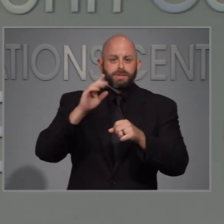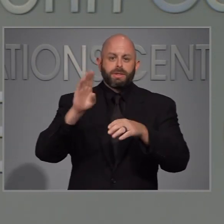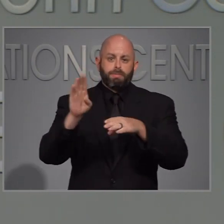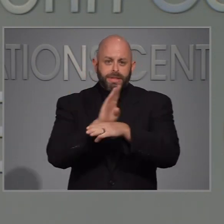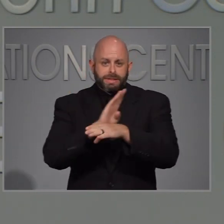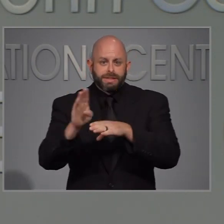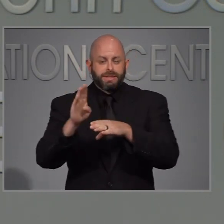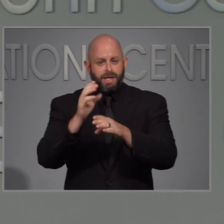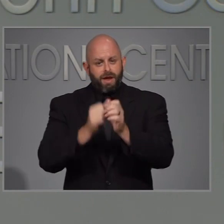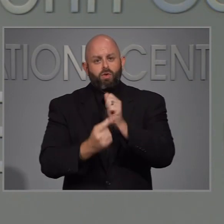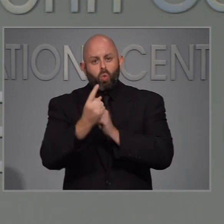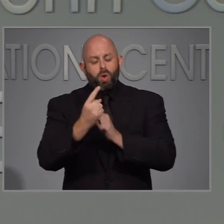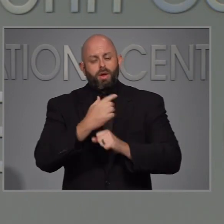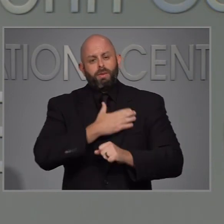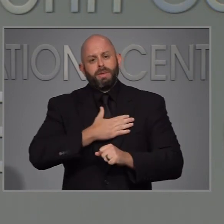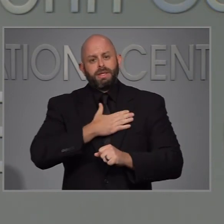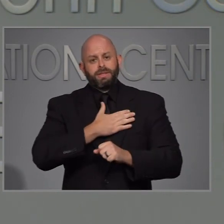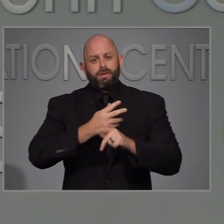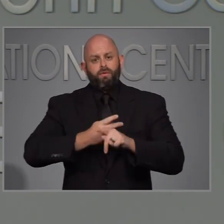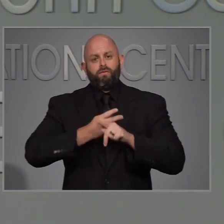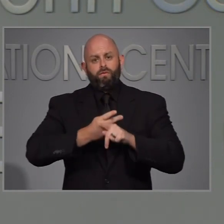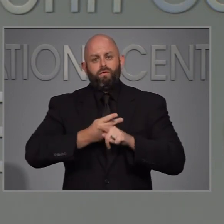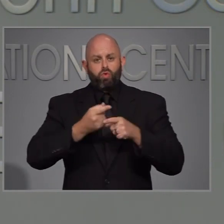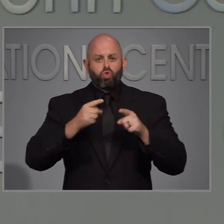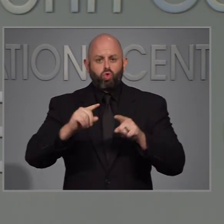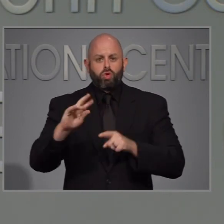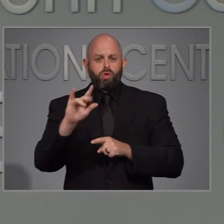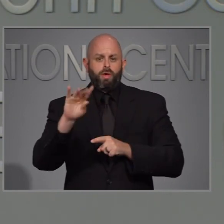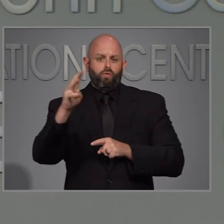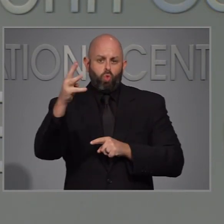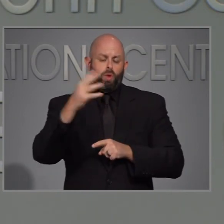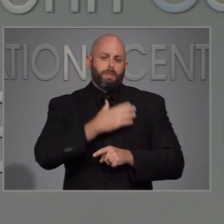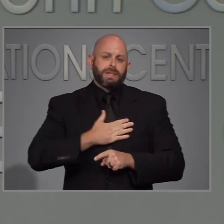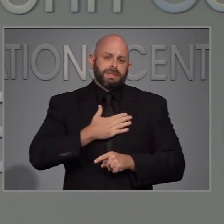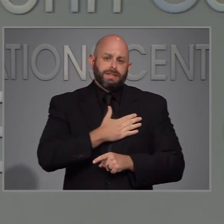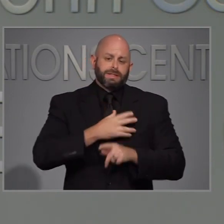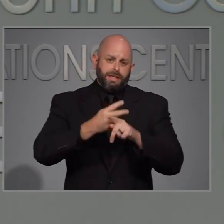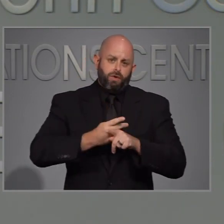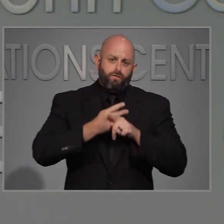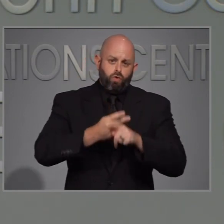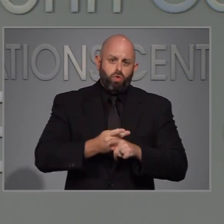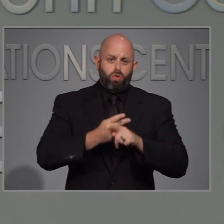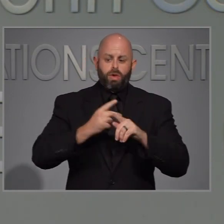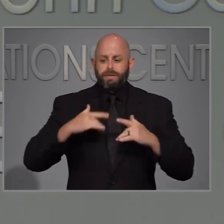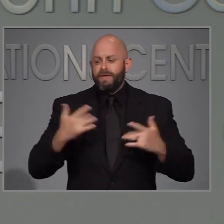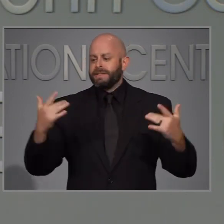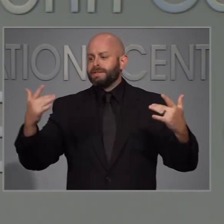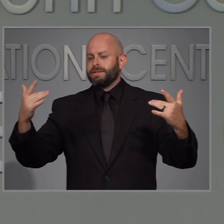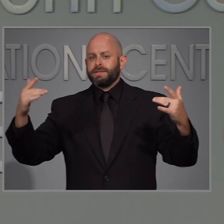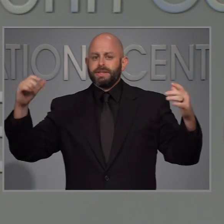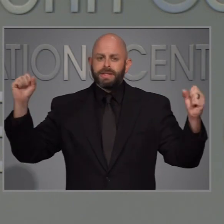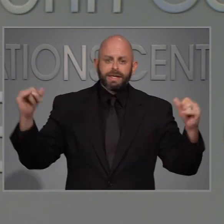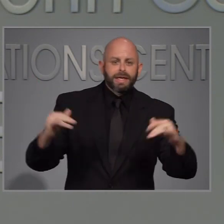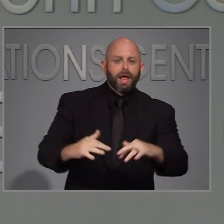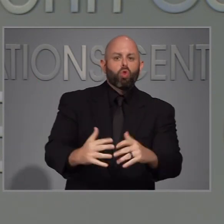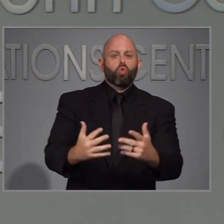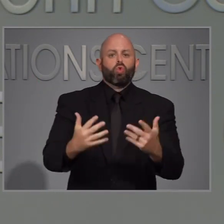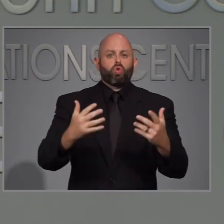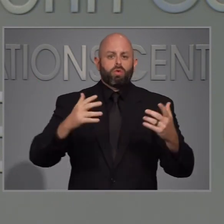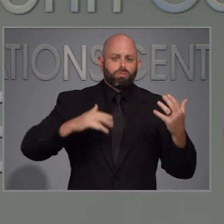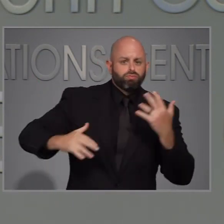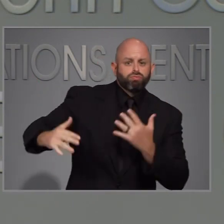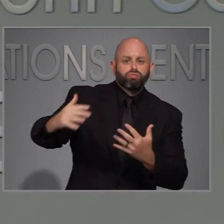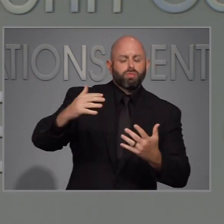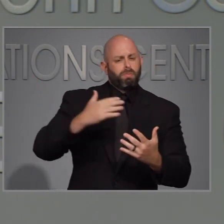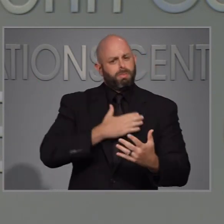locales, negocios y a todos los que estén allá afuera que tengan mucho cuidado. Al tener este tipo de